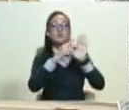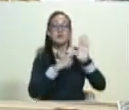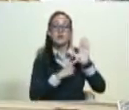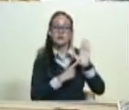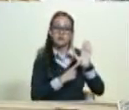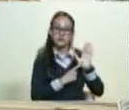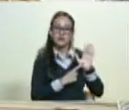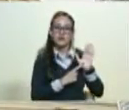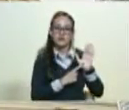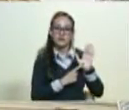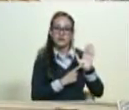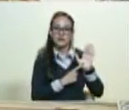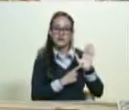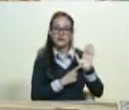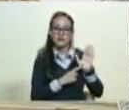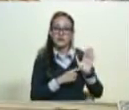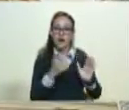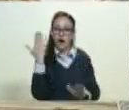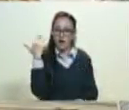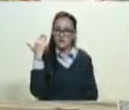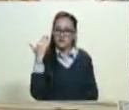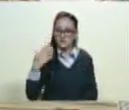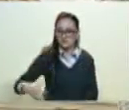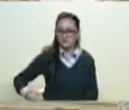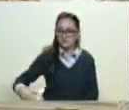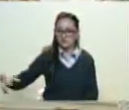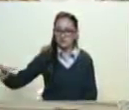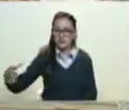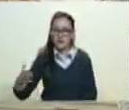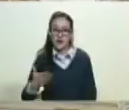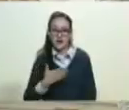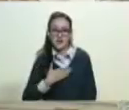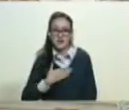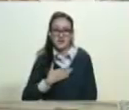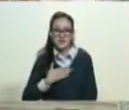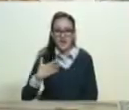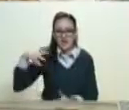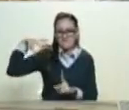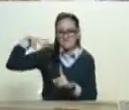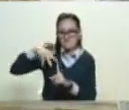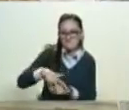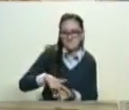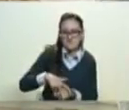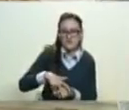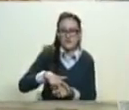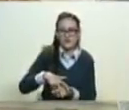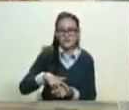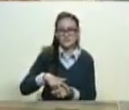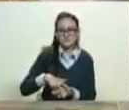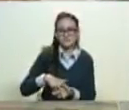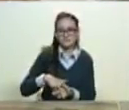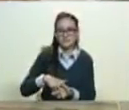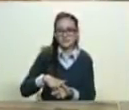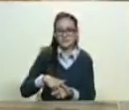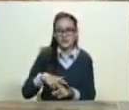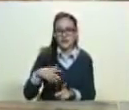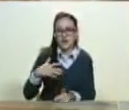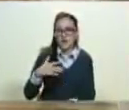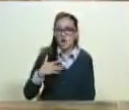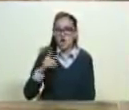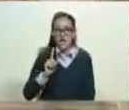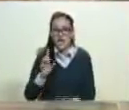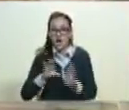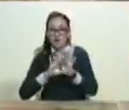época, la misma burguesía que hoy pretendió oponerse a la activación del